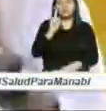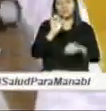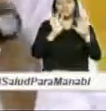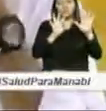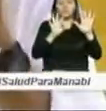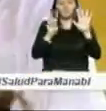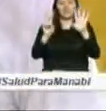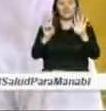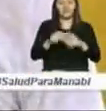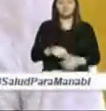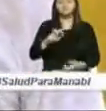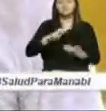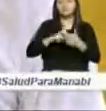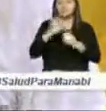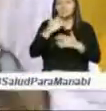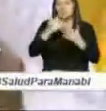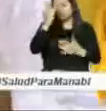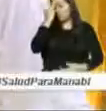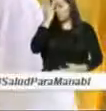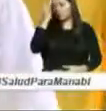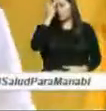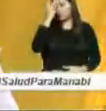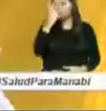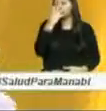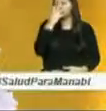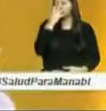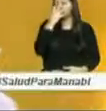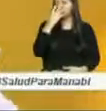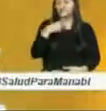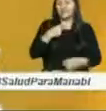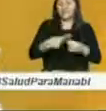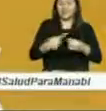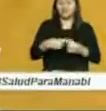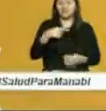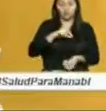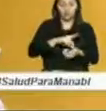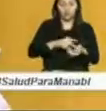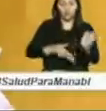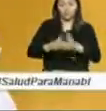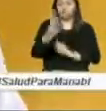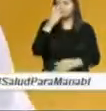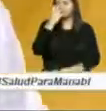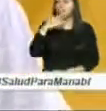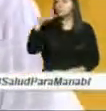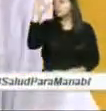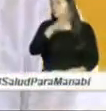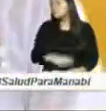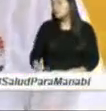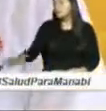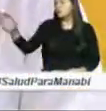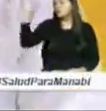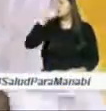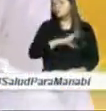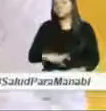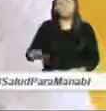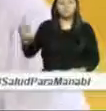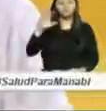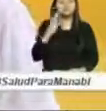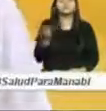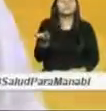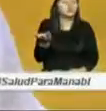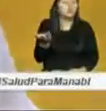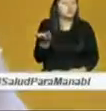1997. Y tenía un problema de respiración. Y el médico le mandó nebulizaciones. En Quito tuvimos que estar buscando durante mucho tiempo dónde daban